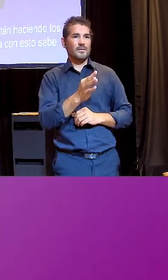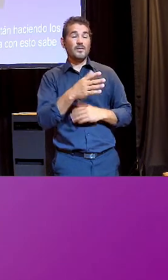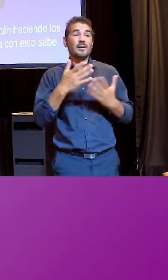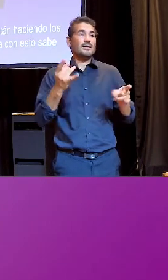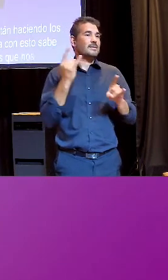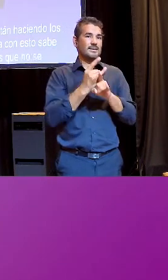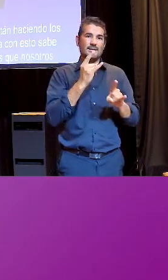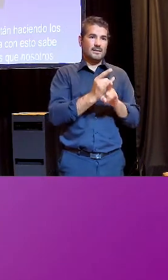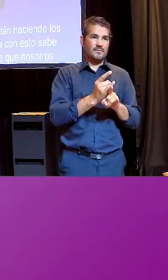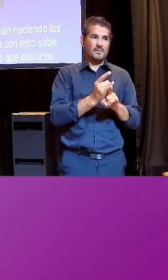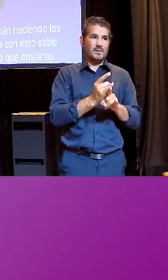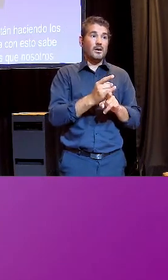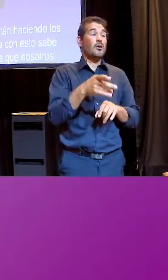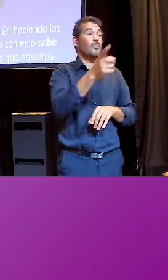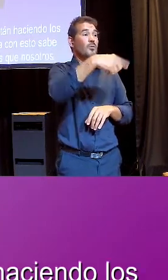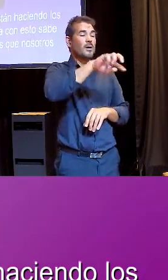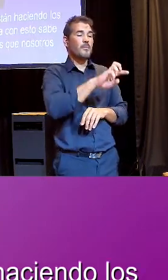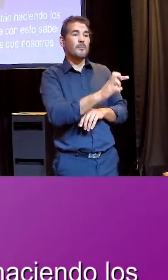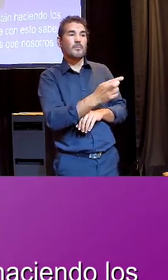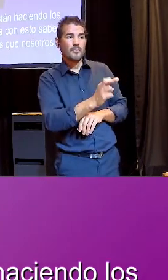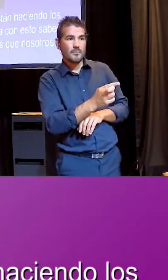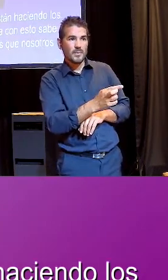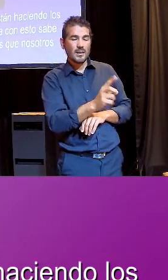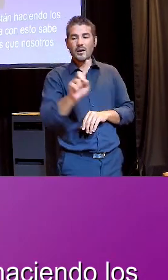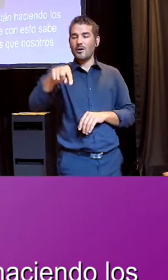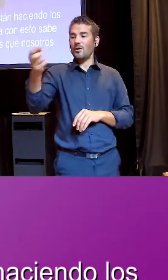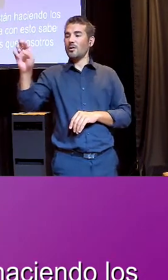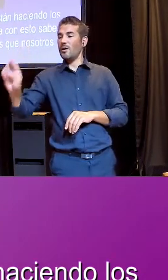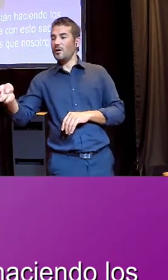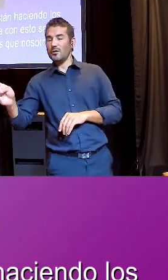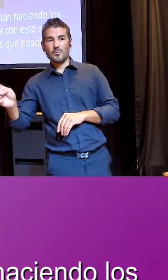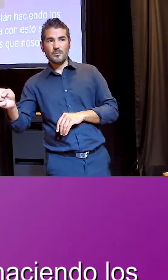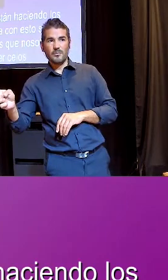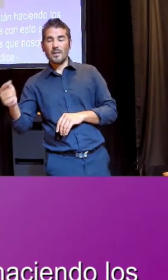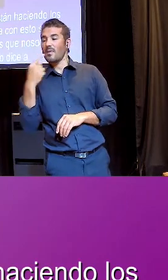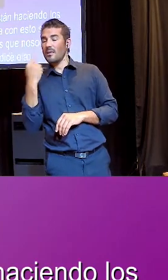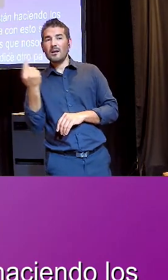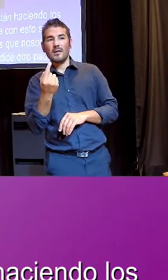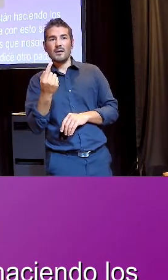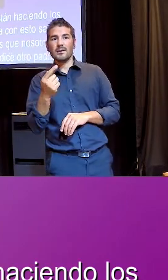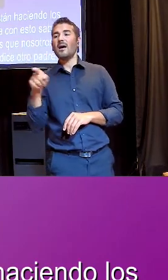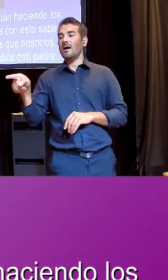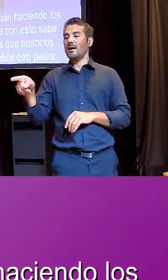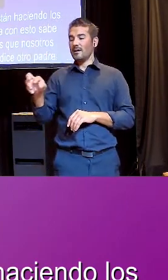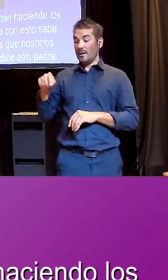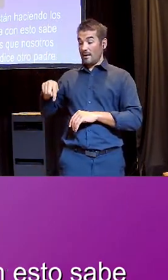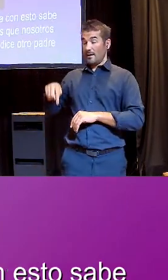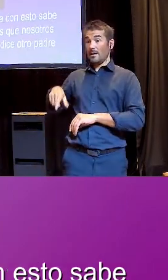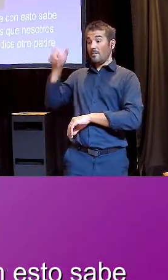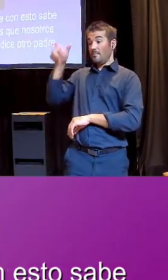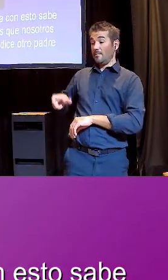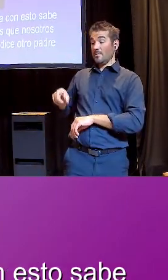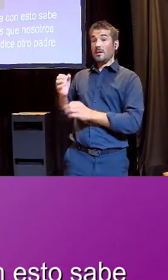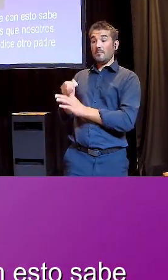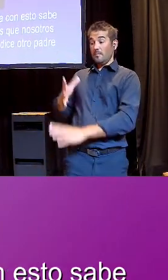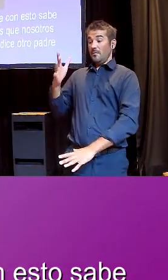a nosotros, ¿sí? Pero por lejos. Le venís diciendo algo, se lo dice otro padre y ahora lo vengo